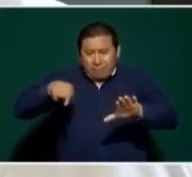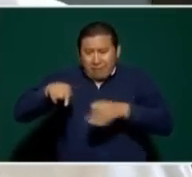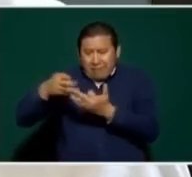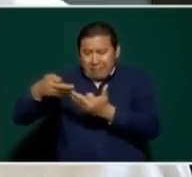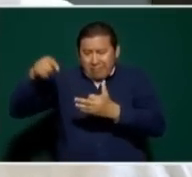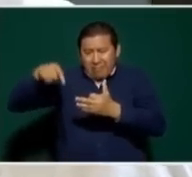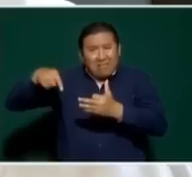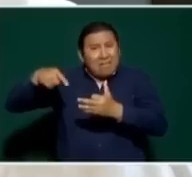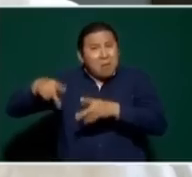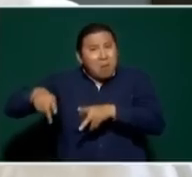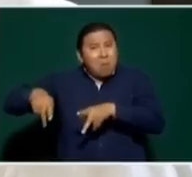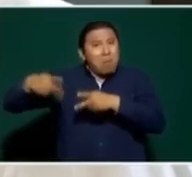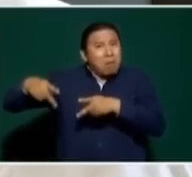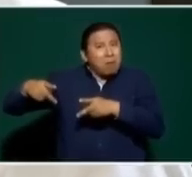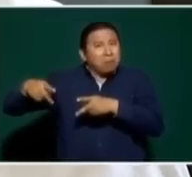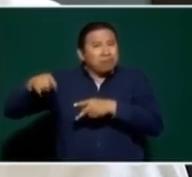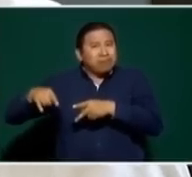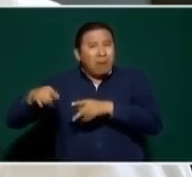por influyentismo